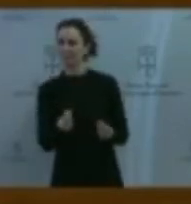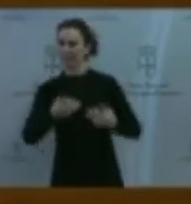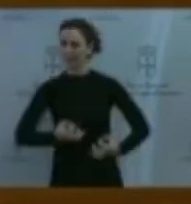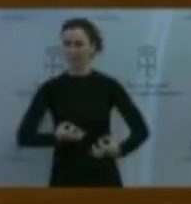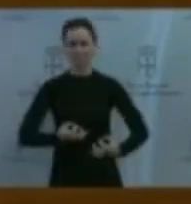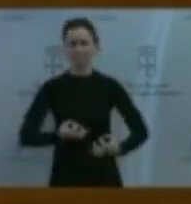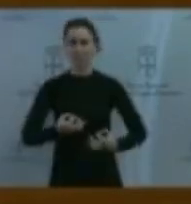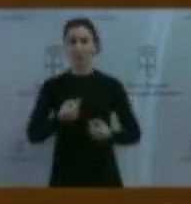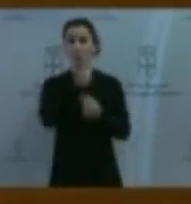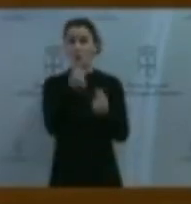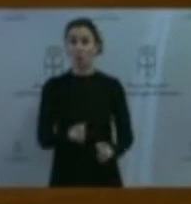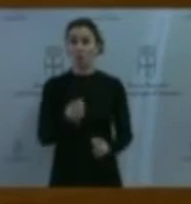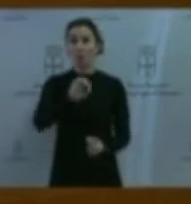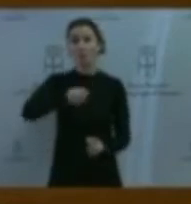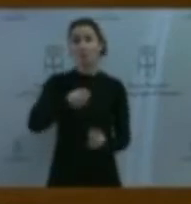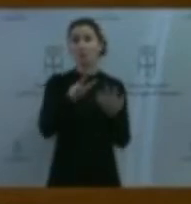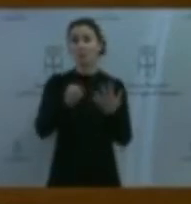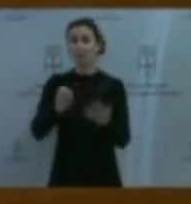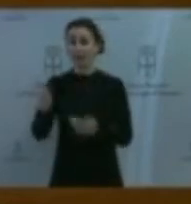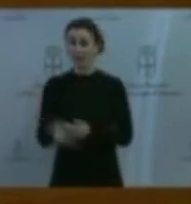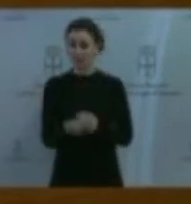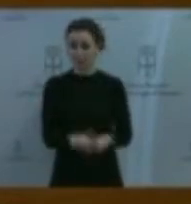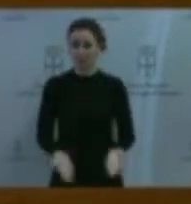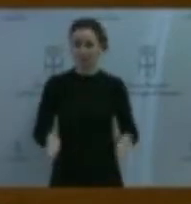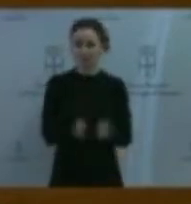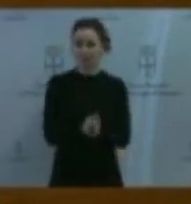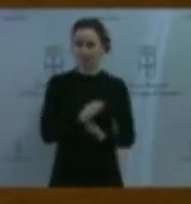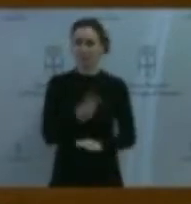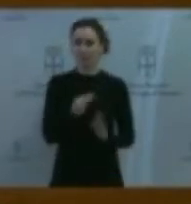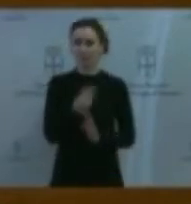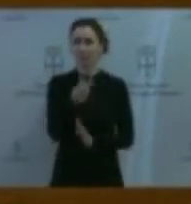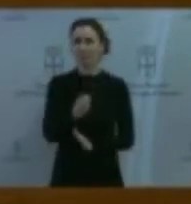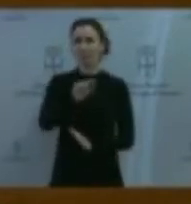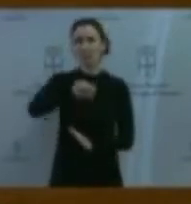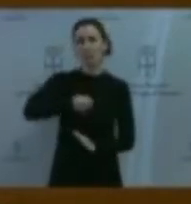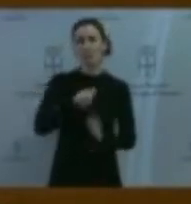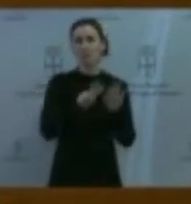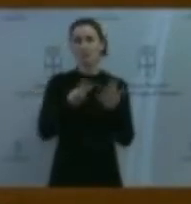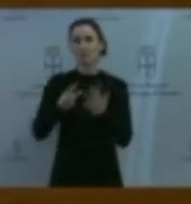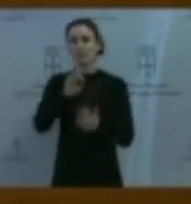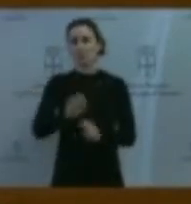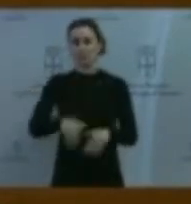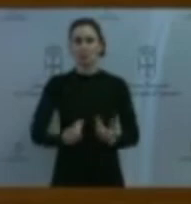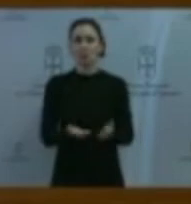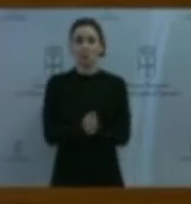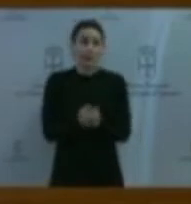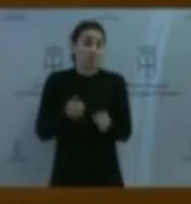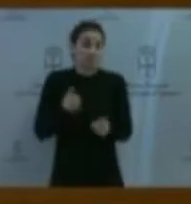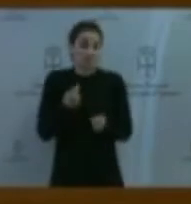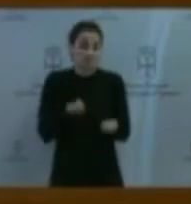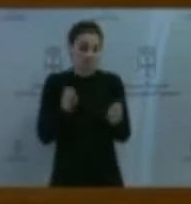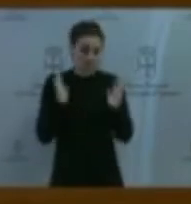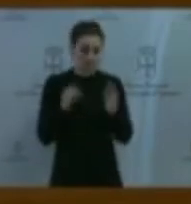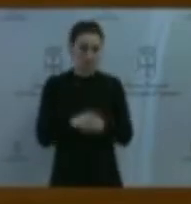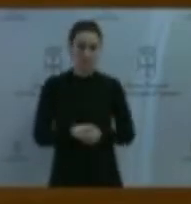del total, para 2020, 0,77% del total, según los datos que nosotros manejamos. Y la pregunta en este sentido